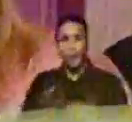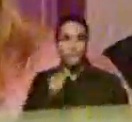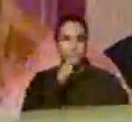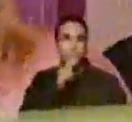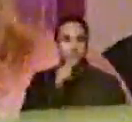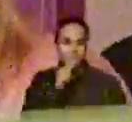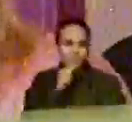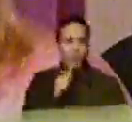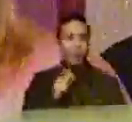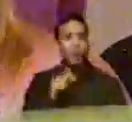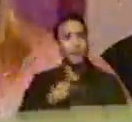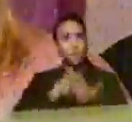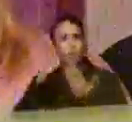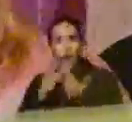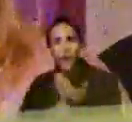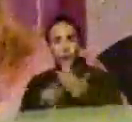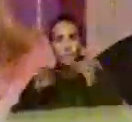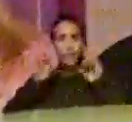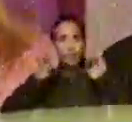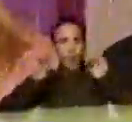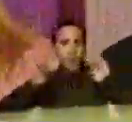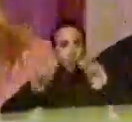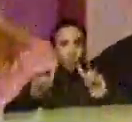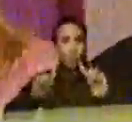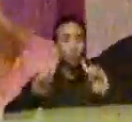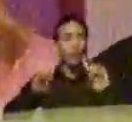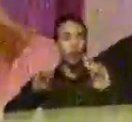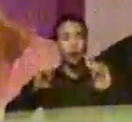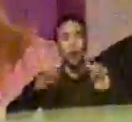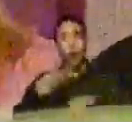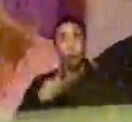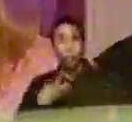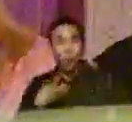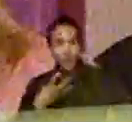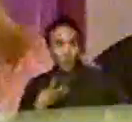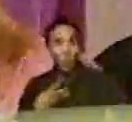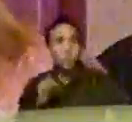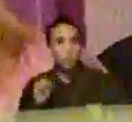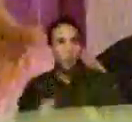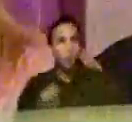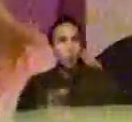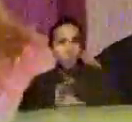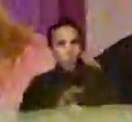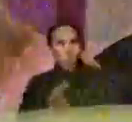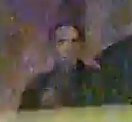a programas educativos, personas que quieren tener su cuarto año, que lo pueden hacer porque por medio del Internet.